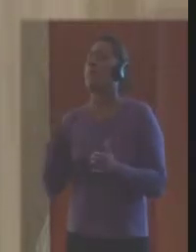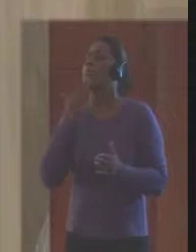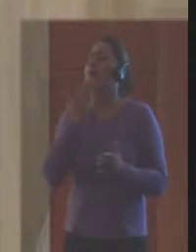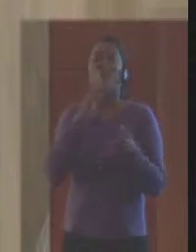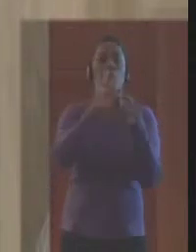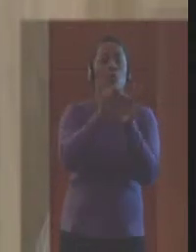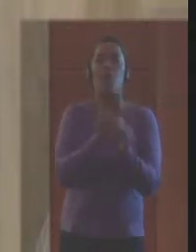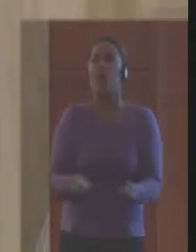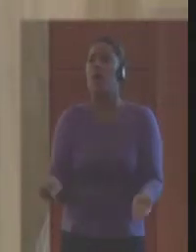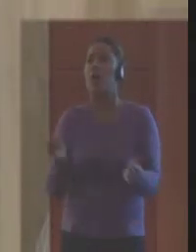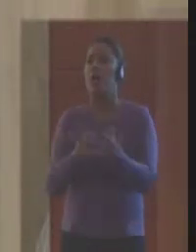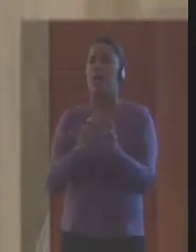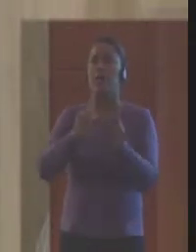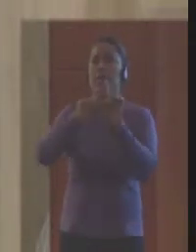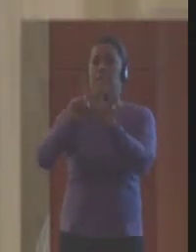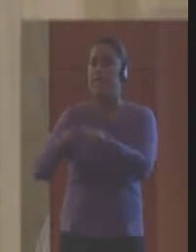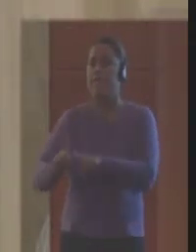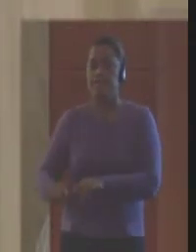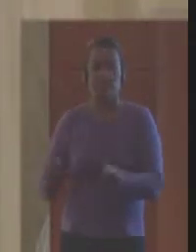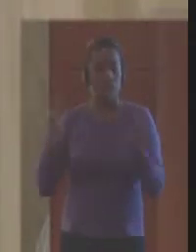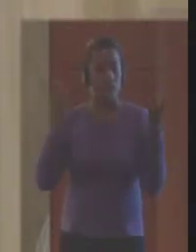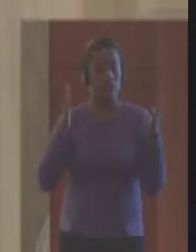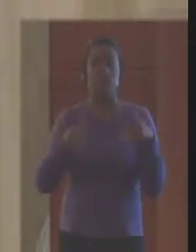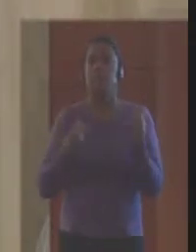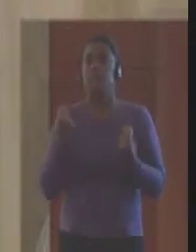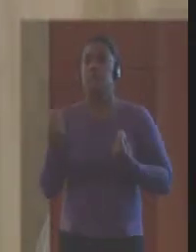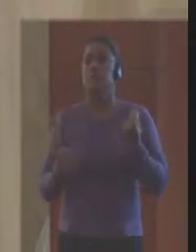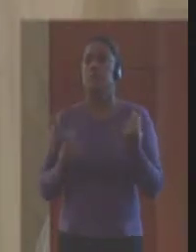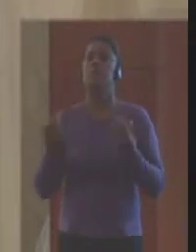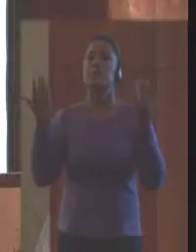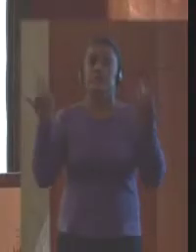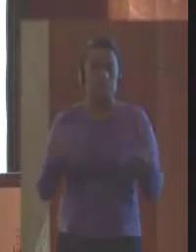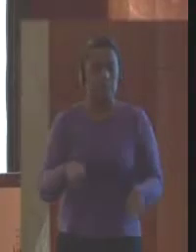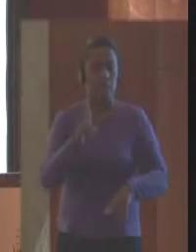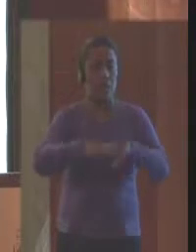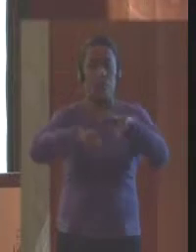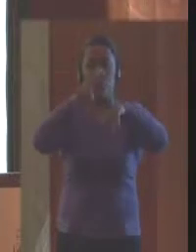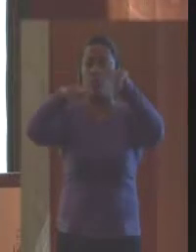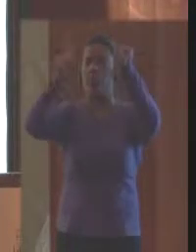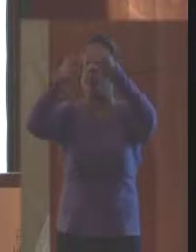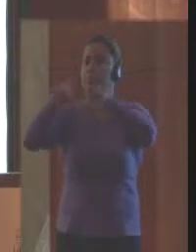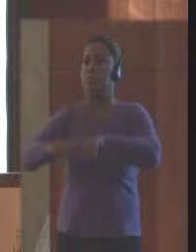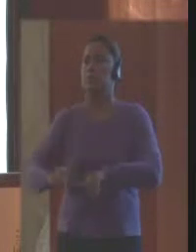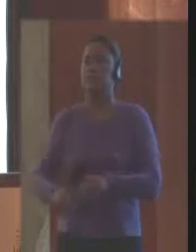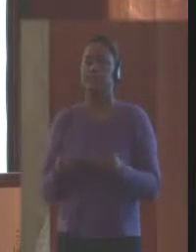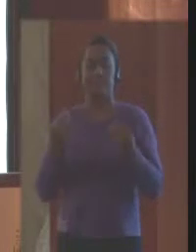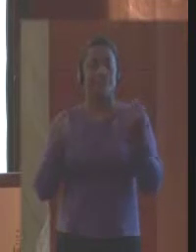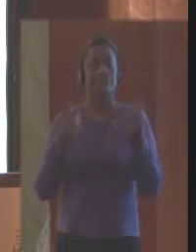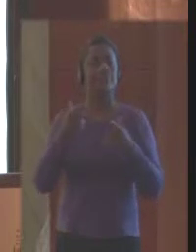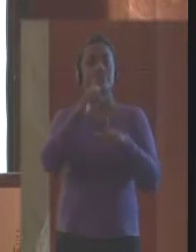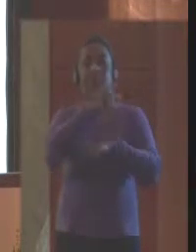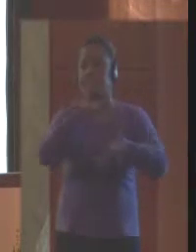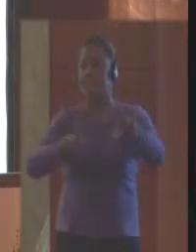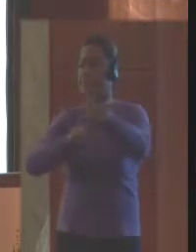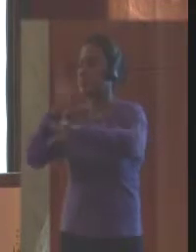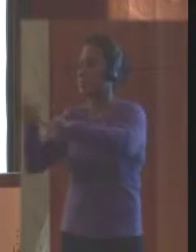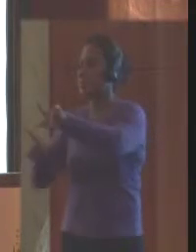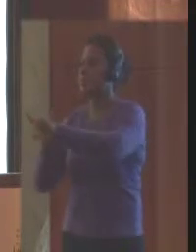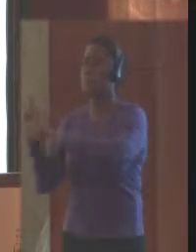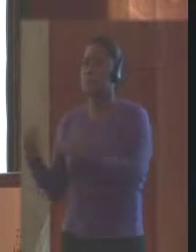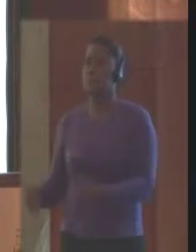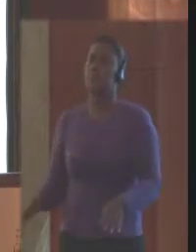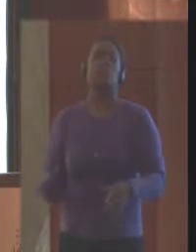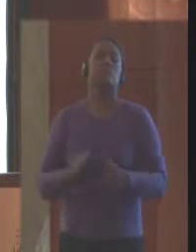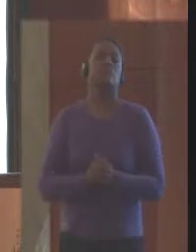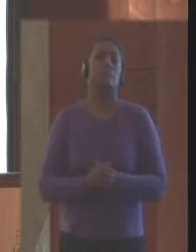las familias. Las obras de mitigación son obras que aplazan el problema, que lo trasladan hacia futuras generaciones que